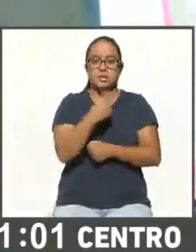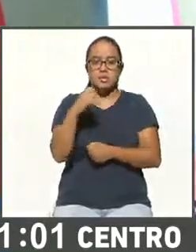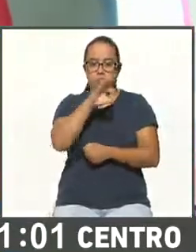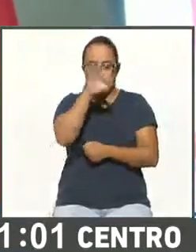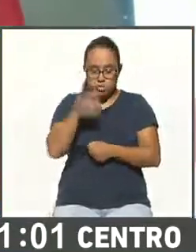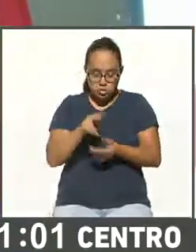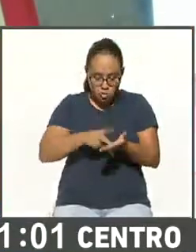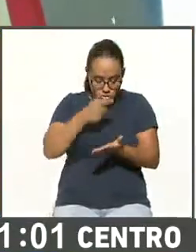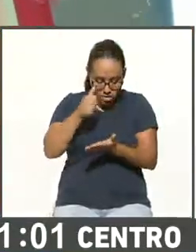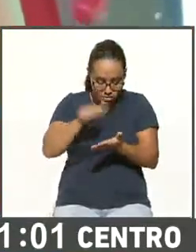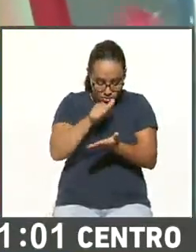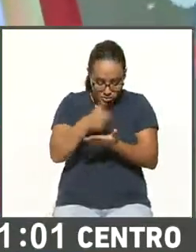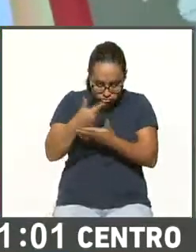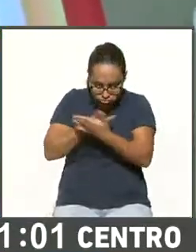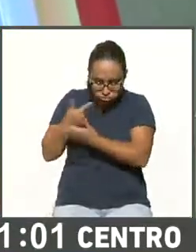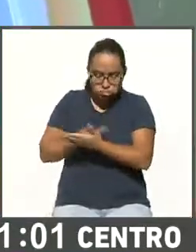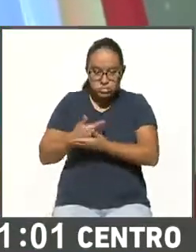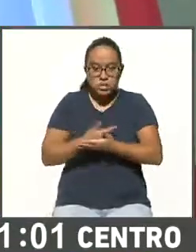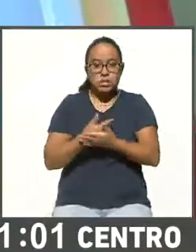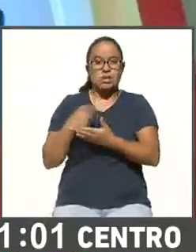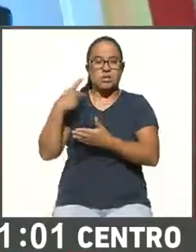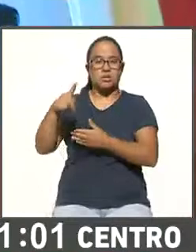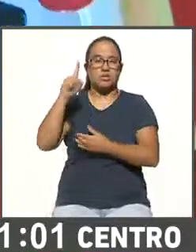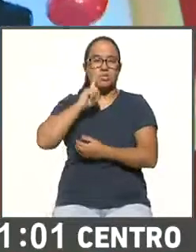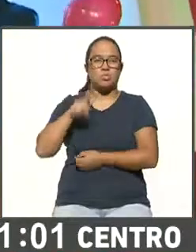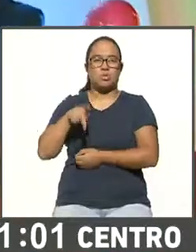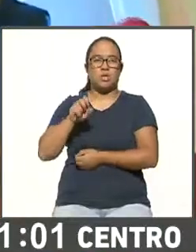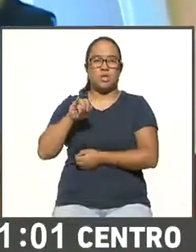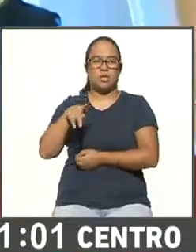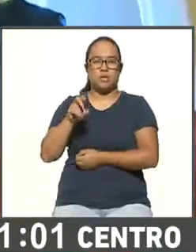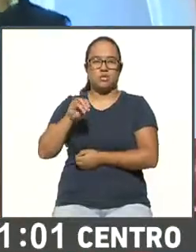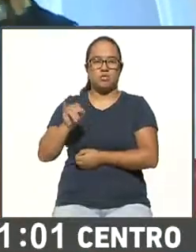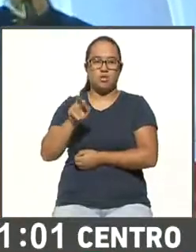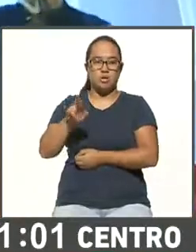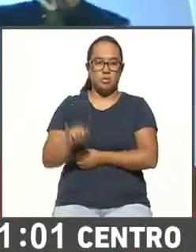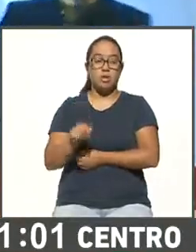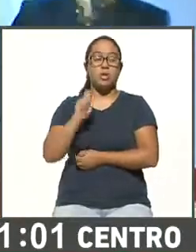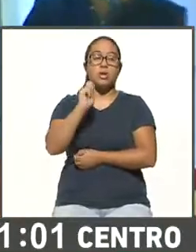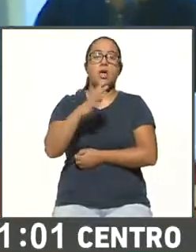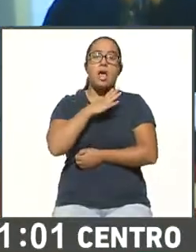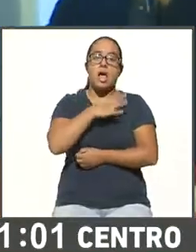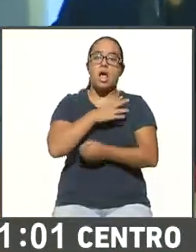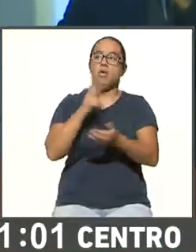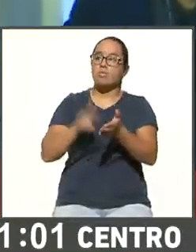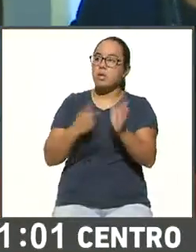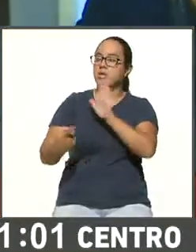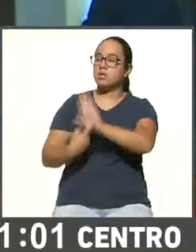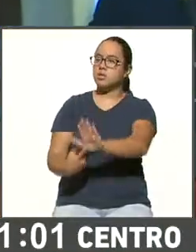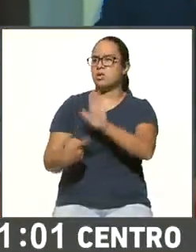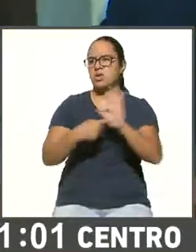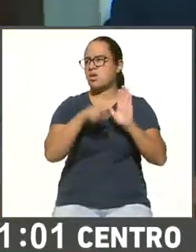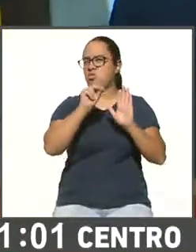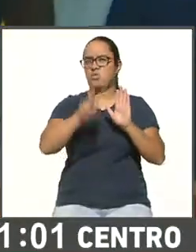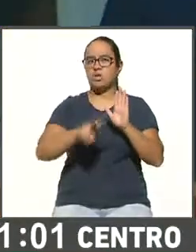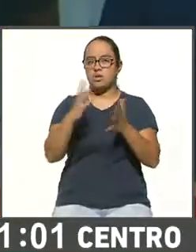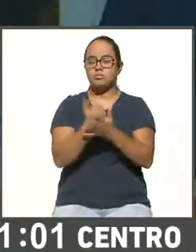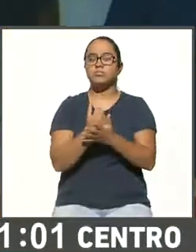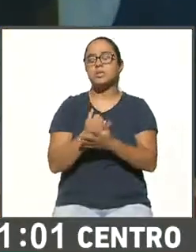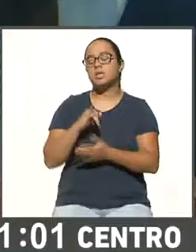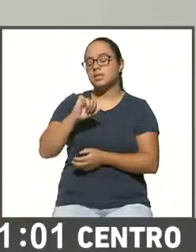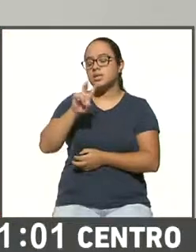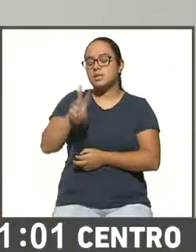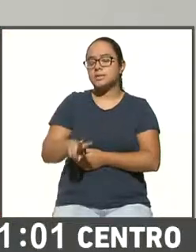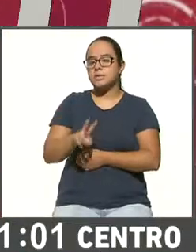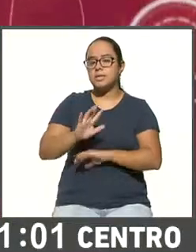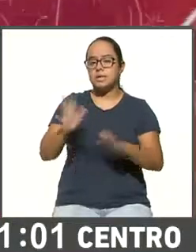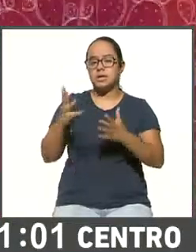100% de las actas. Su rival, la derechista Keiko Fujimori, quien presentó numerosas impugnaciones, reconoció su derrota.